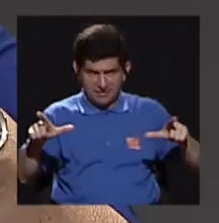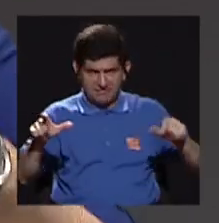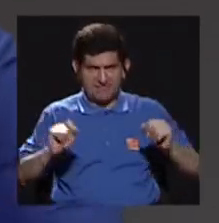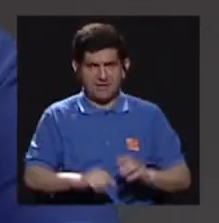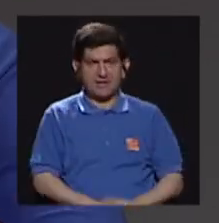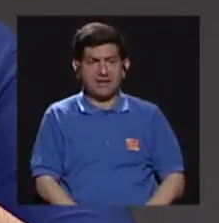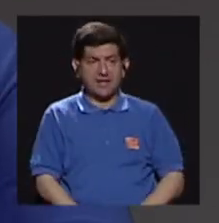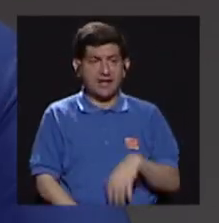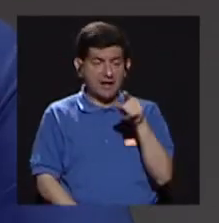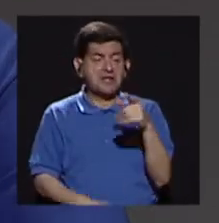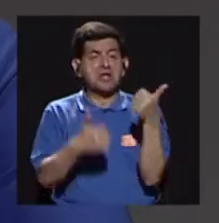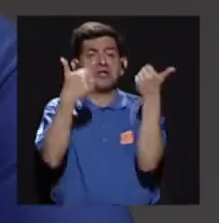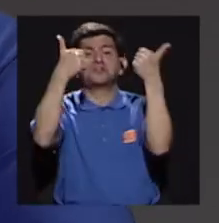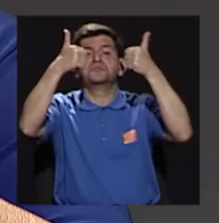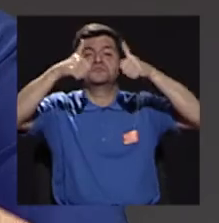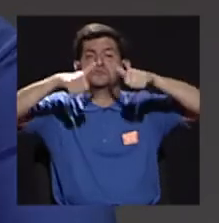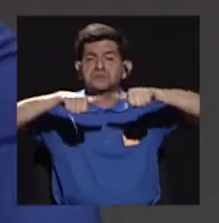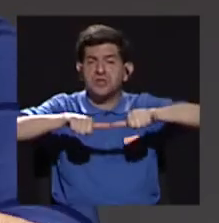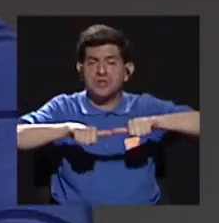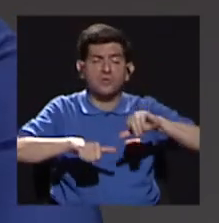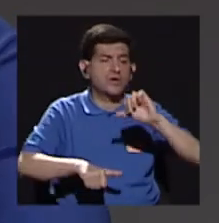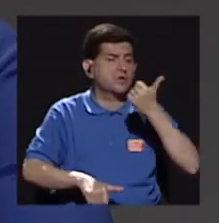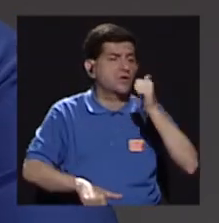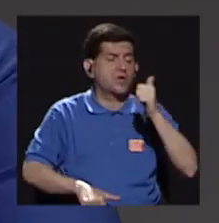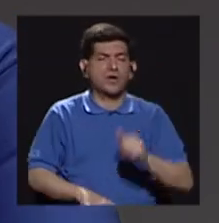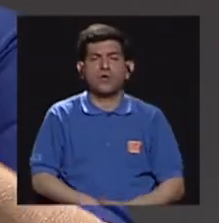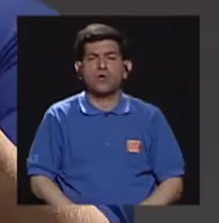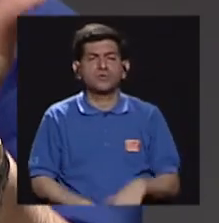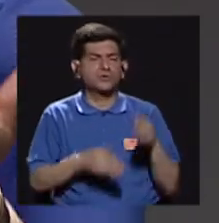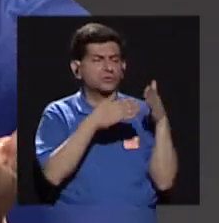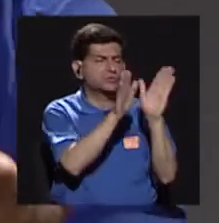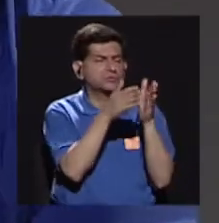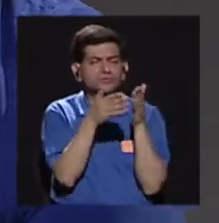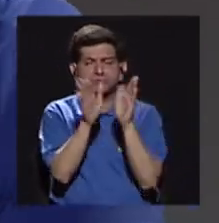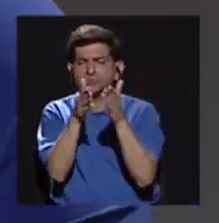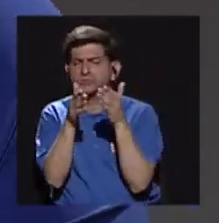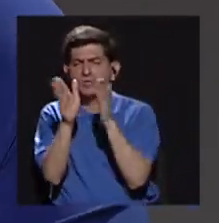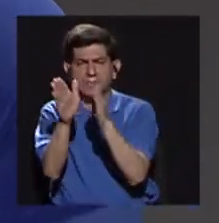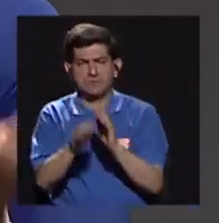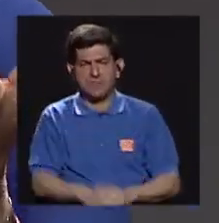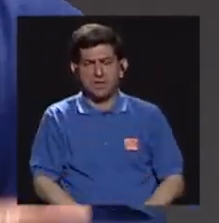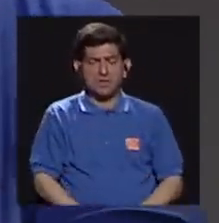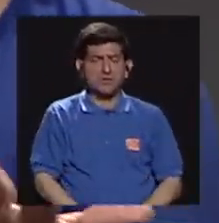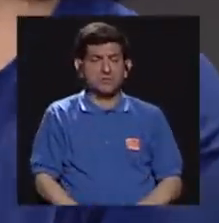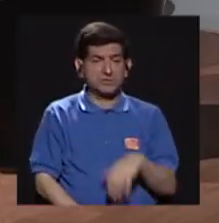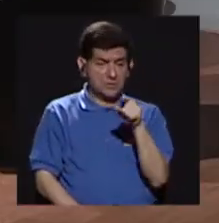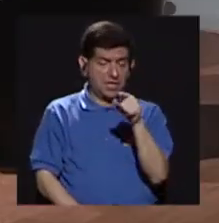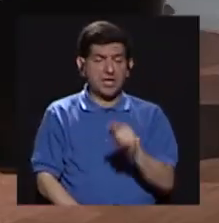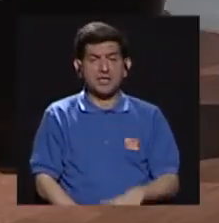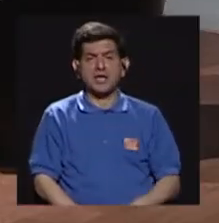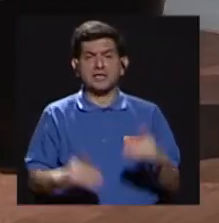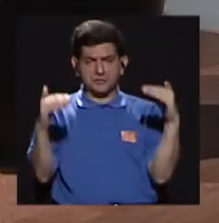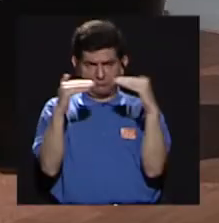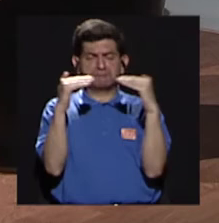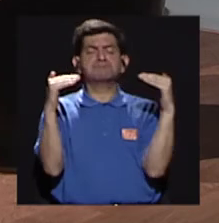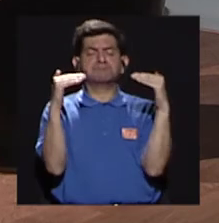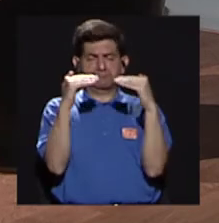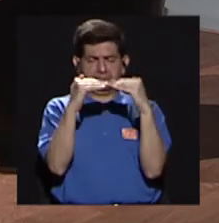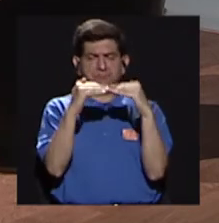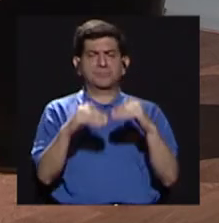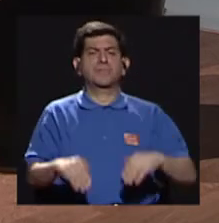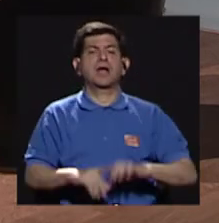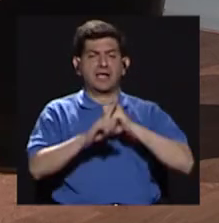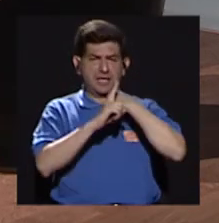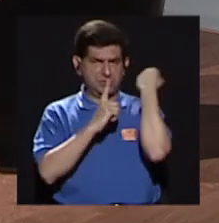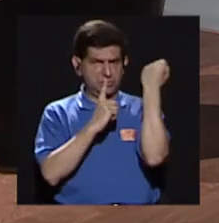está de acuerdo en otras en buscar otras rutas que sean muchísimo más equitativas para la